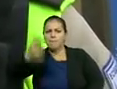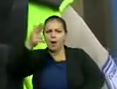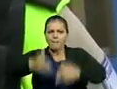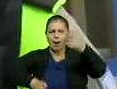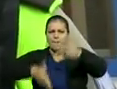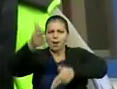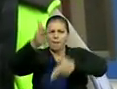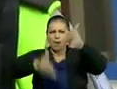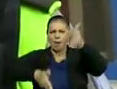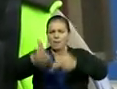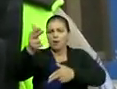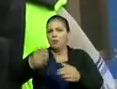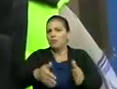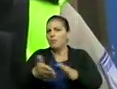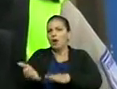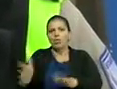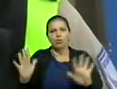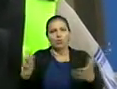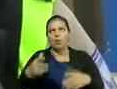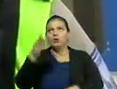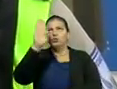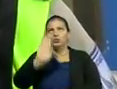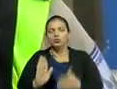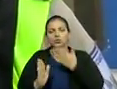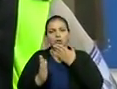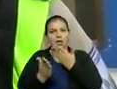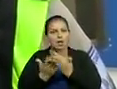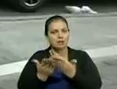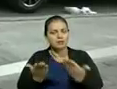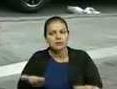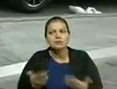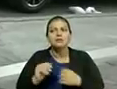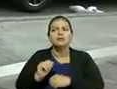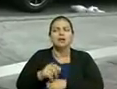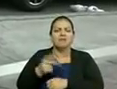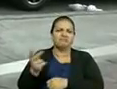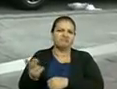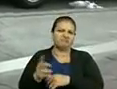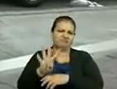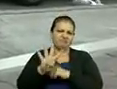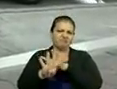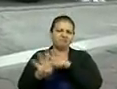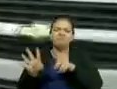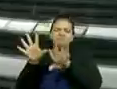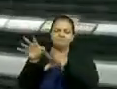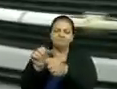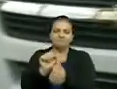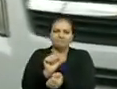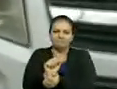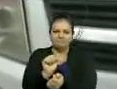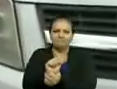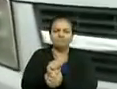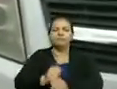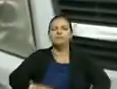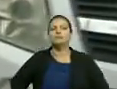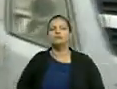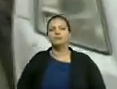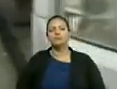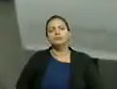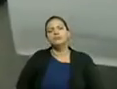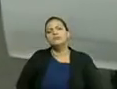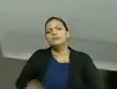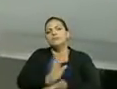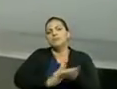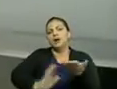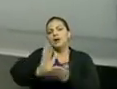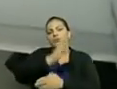vidas humanas, se logró la detención de estos ciudadanos. La captura ocurrió entre el barrio Jocay y 5 de agosto. Según habitantes de la zona,